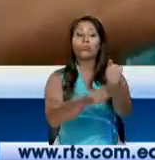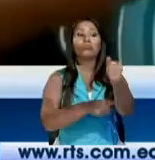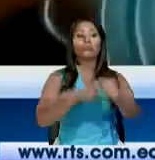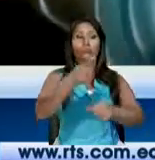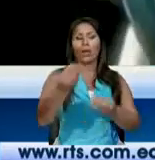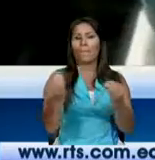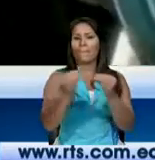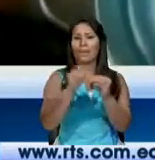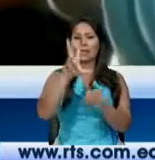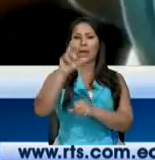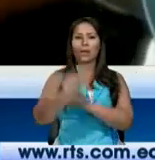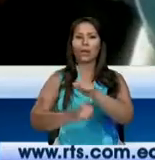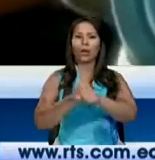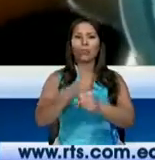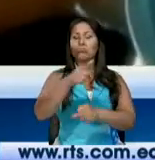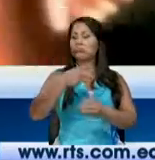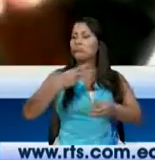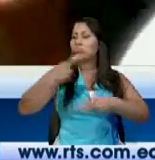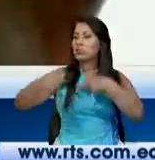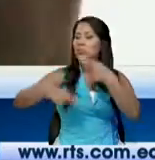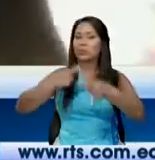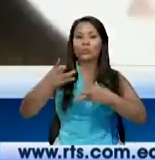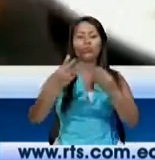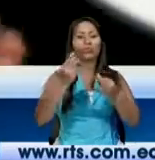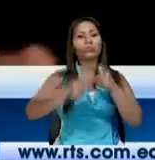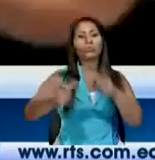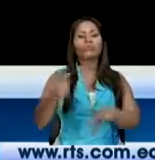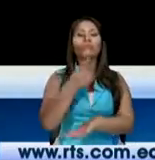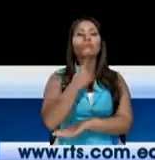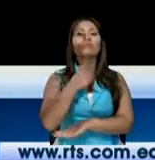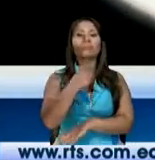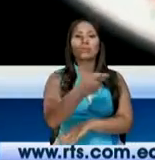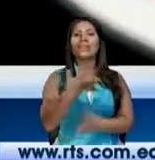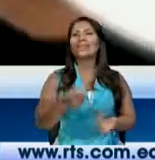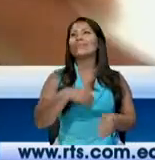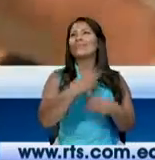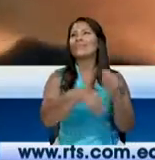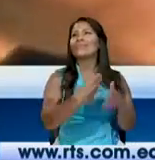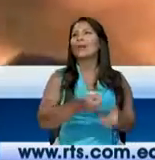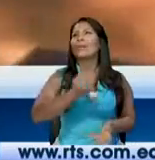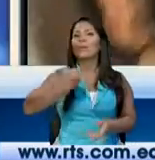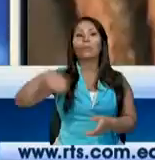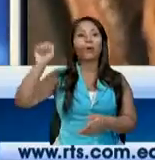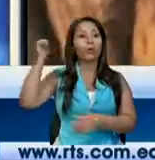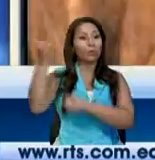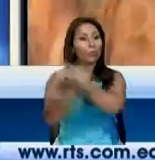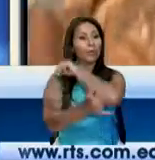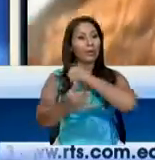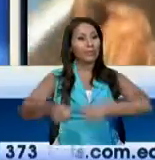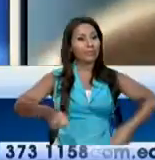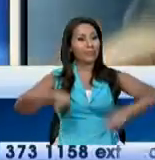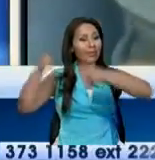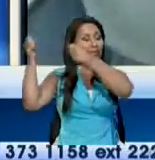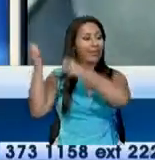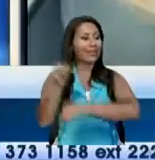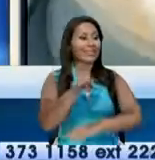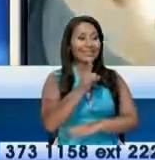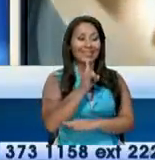de 30 años en el mercado y muchas de las personas lo piden para llevar al exterior. Llevan a Estados Unidos,